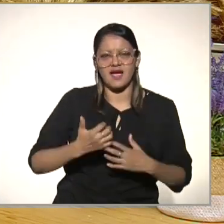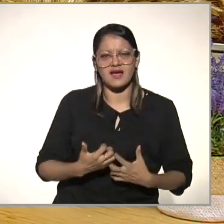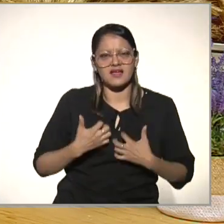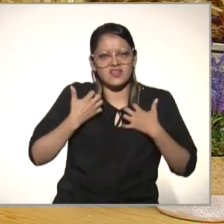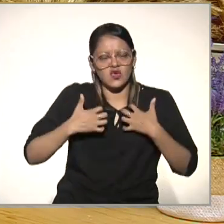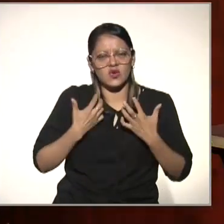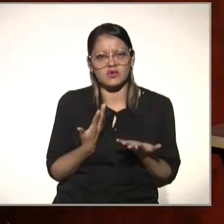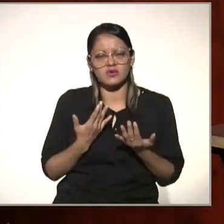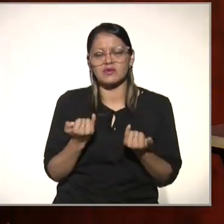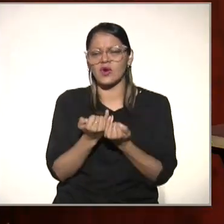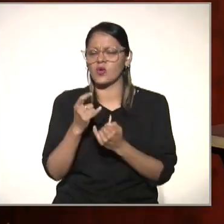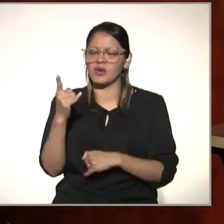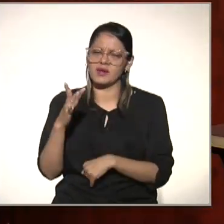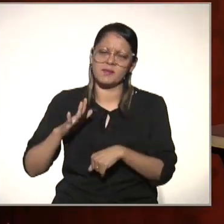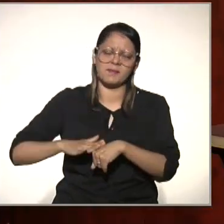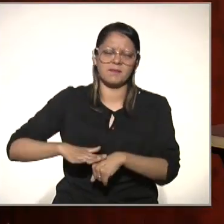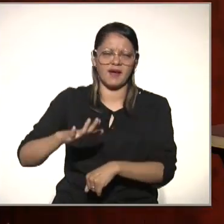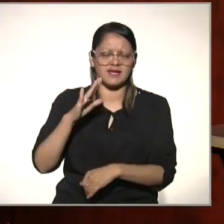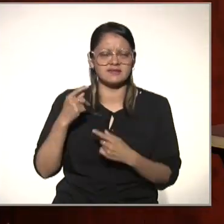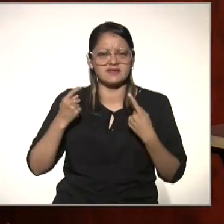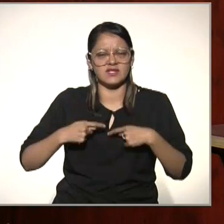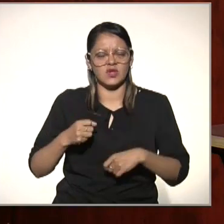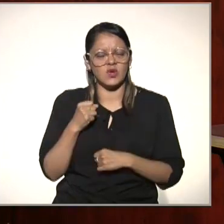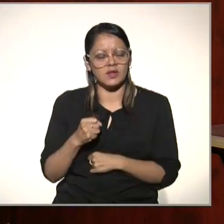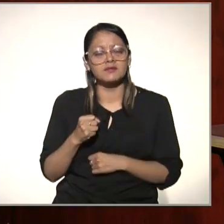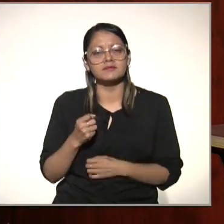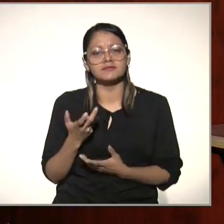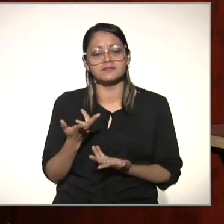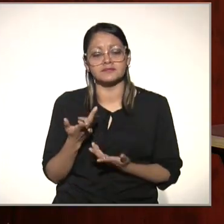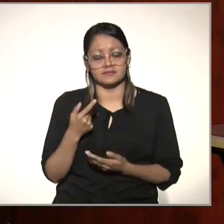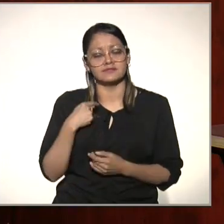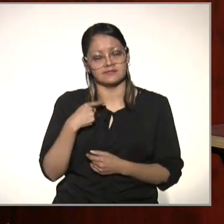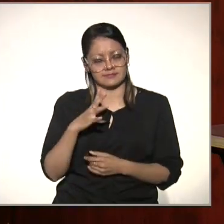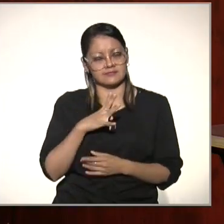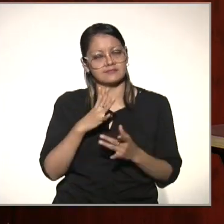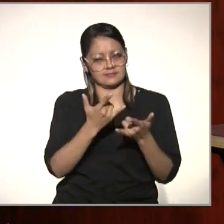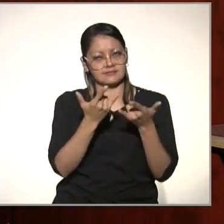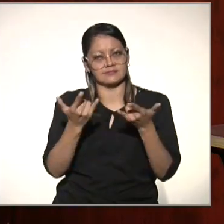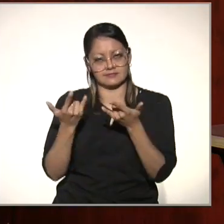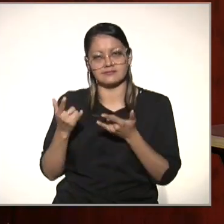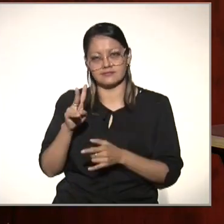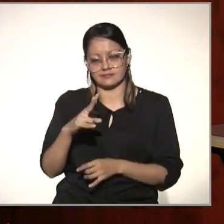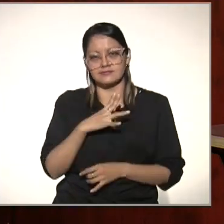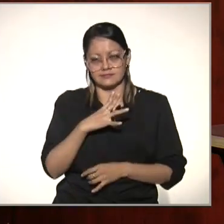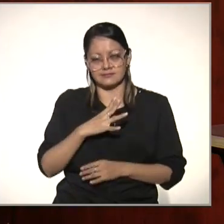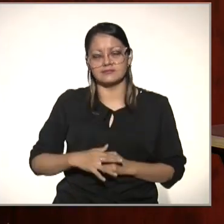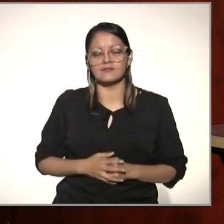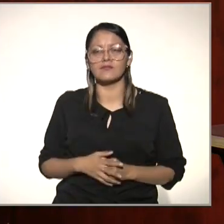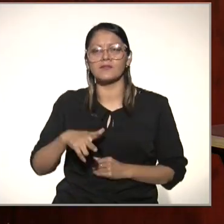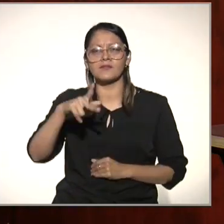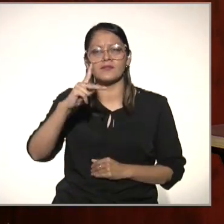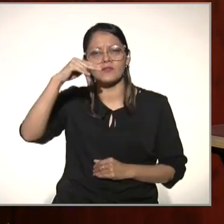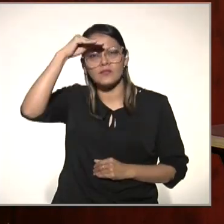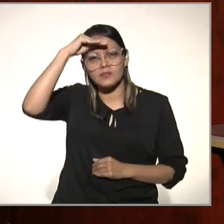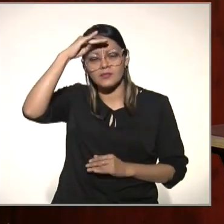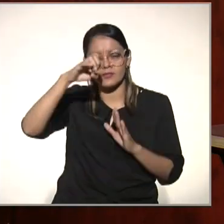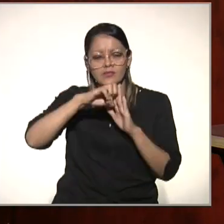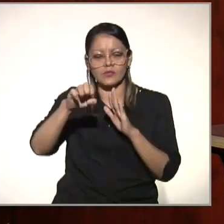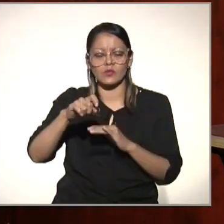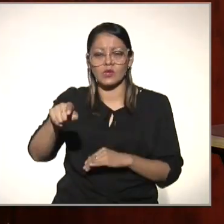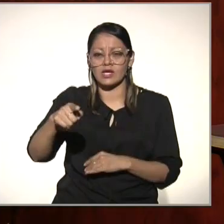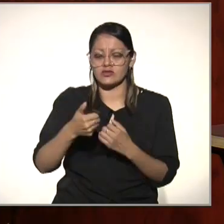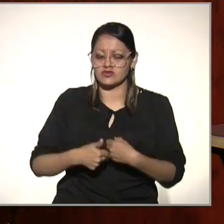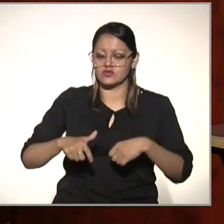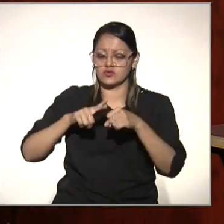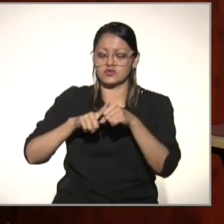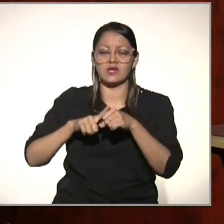otras, o hay situaciones más enojadas, y entonces claro que hay casos, ¿no? Pero lo que pensaba es, imagínense que socialmente